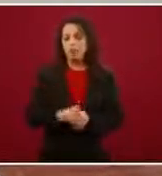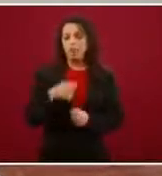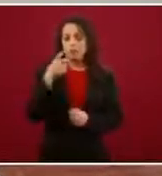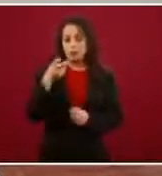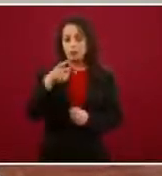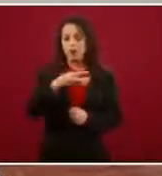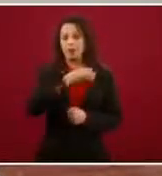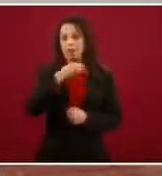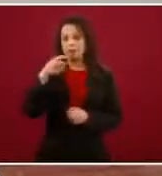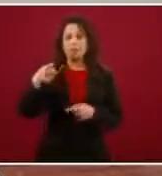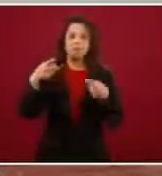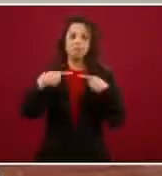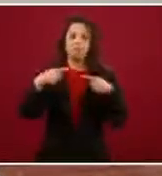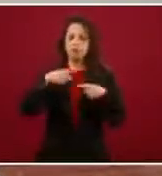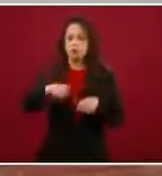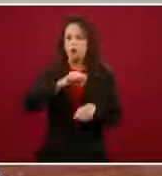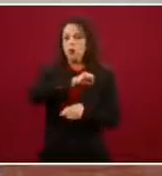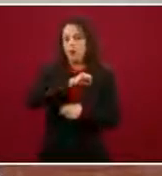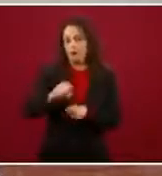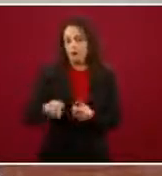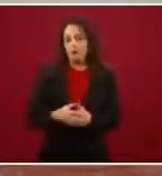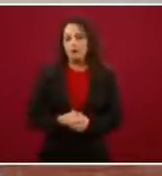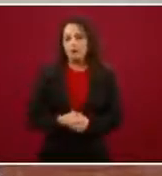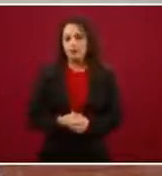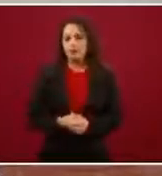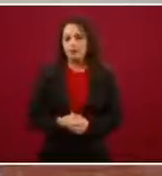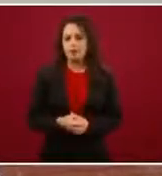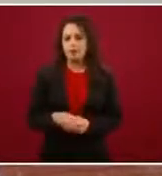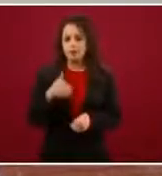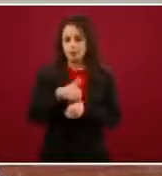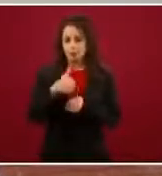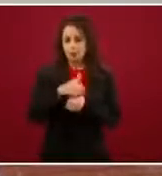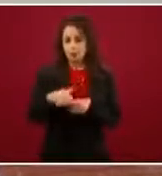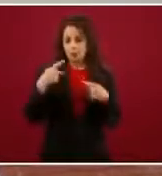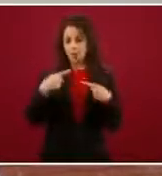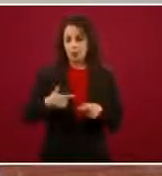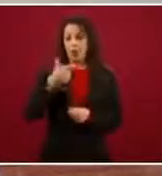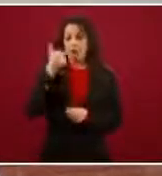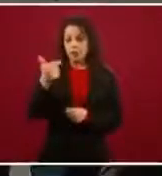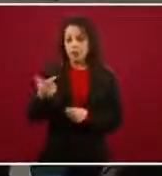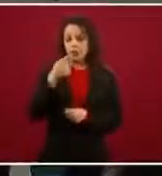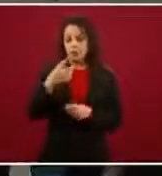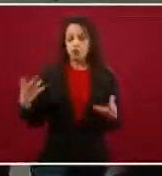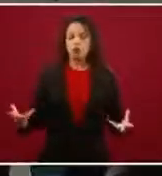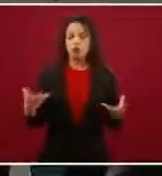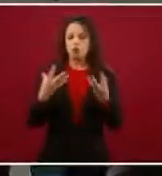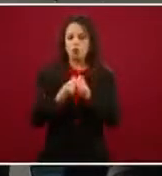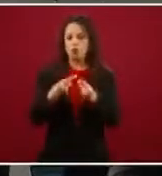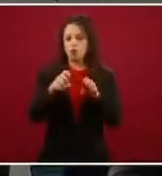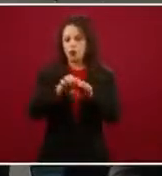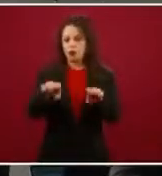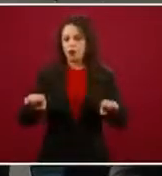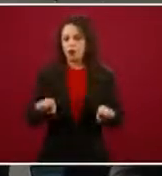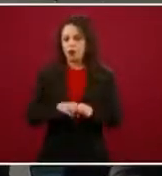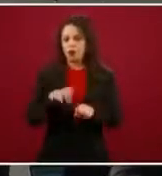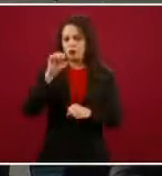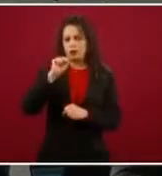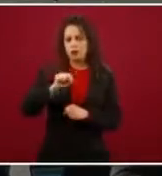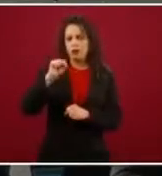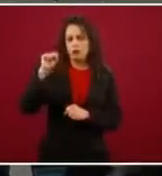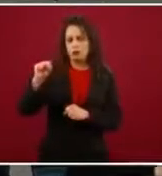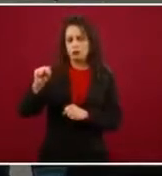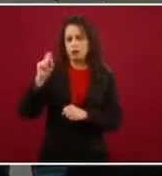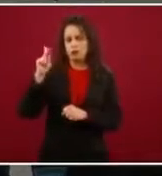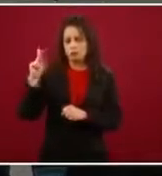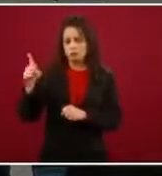criminal. Número de personas bloqueadas fueron 7 y se trabajó de manera conjunta con la Secretaría de Seguridad y Protección Ciudadana